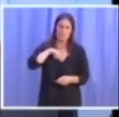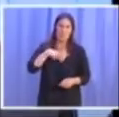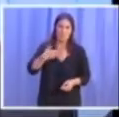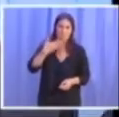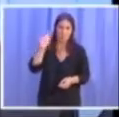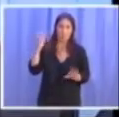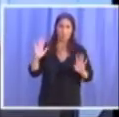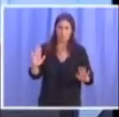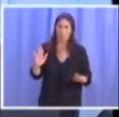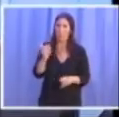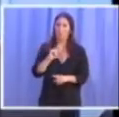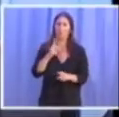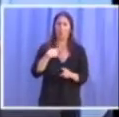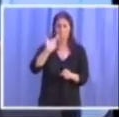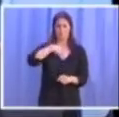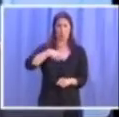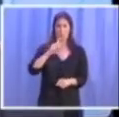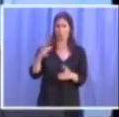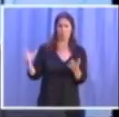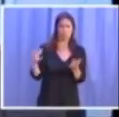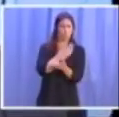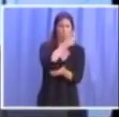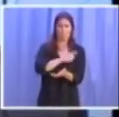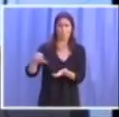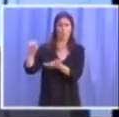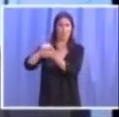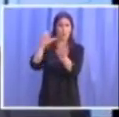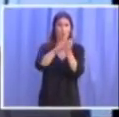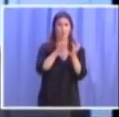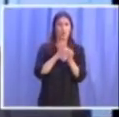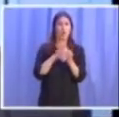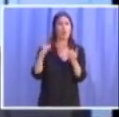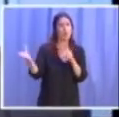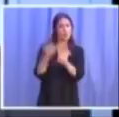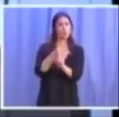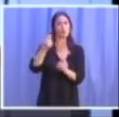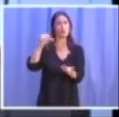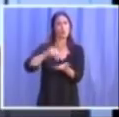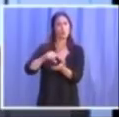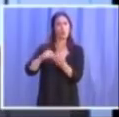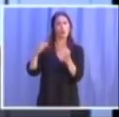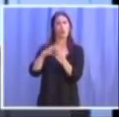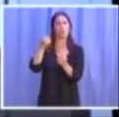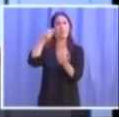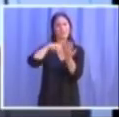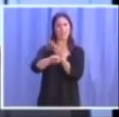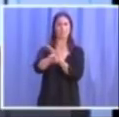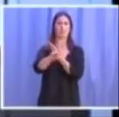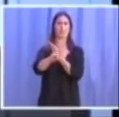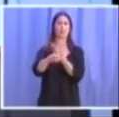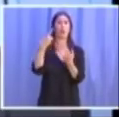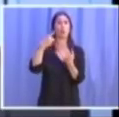decir, no solo el que habla, todos los granadinos hemos hecho de esta ciudad una ciudad mucho más transparente. Una